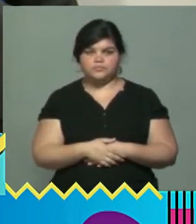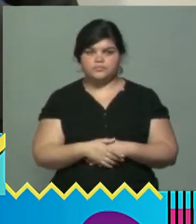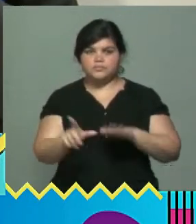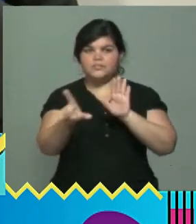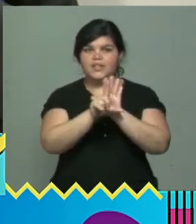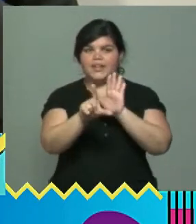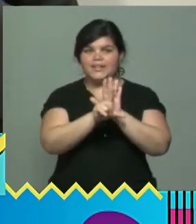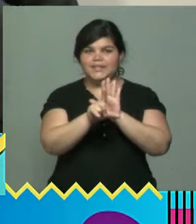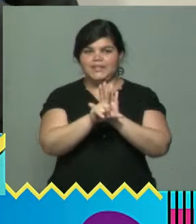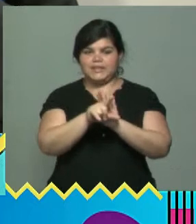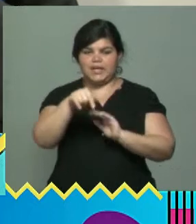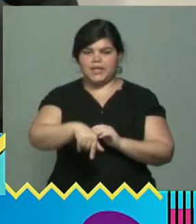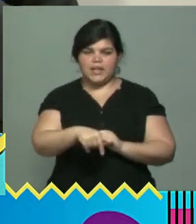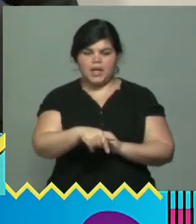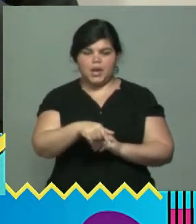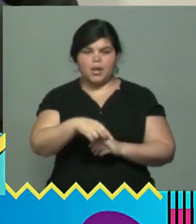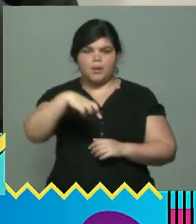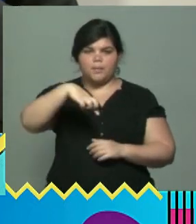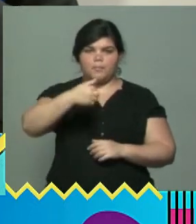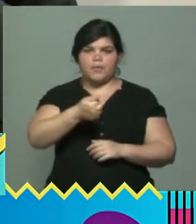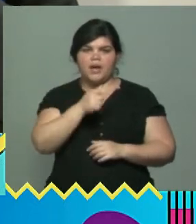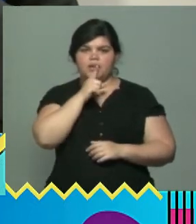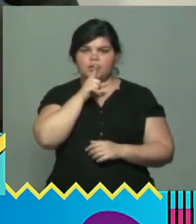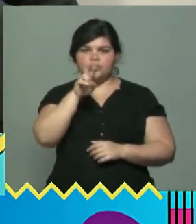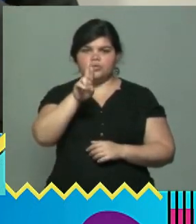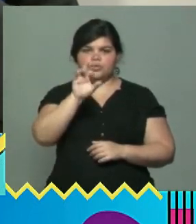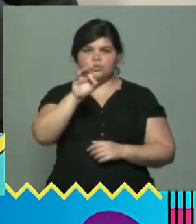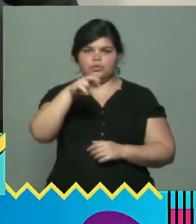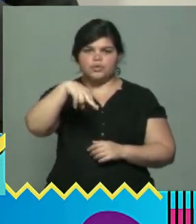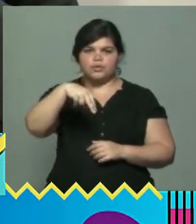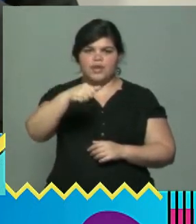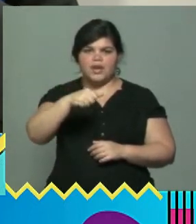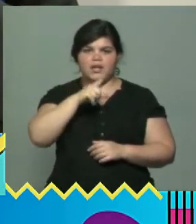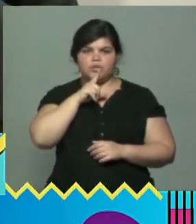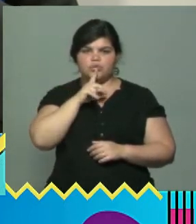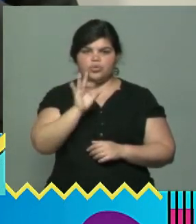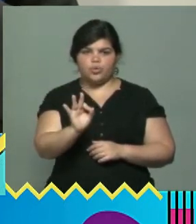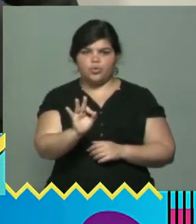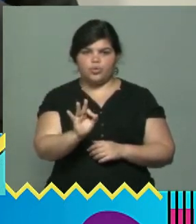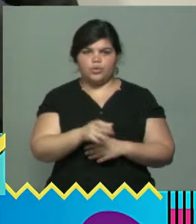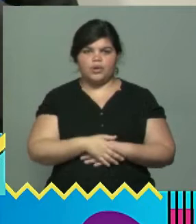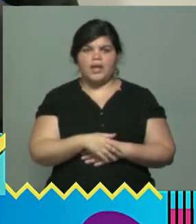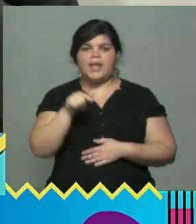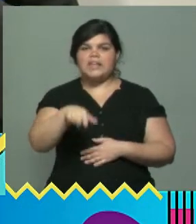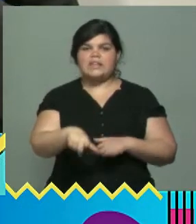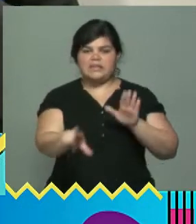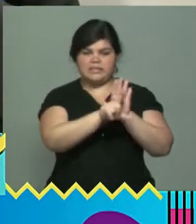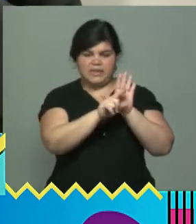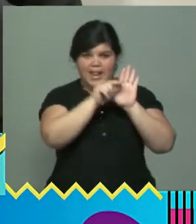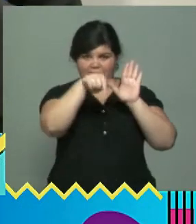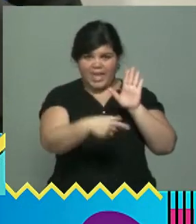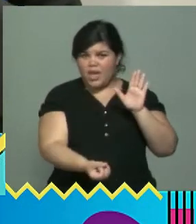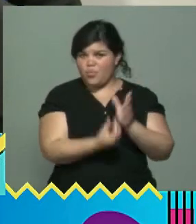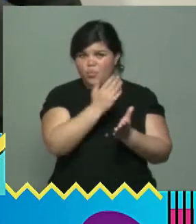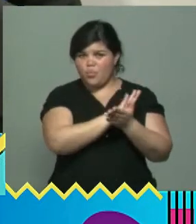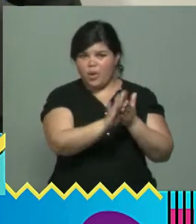ley del patronato, y la sigue aplicando en sus modos. Entonces, en ese punto sí creo que esta ley lo que hace es visibilizar